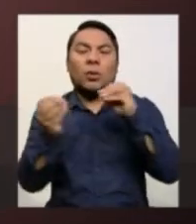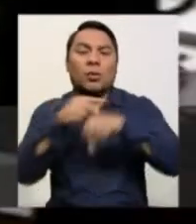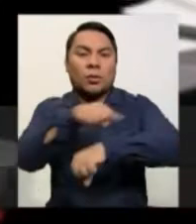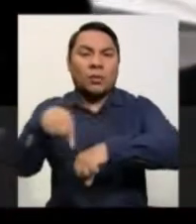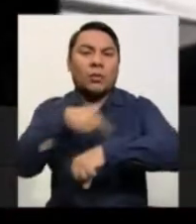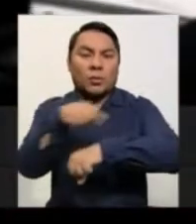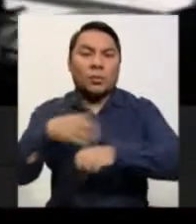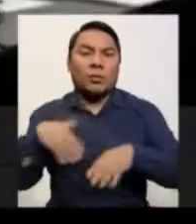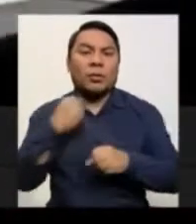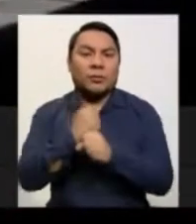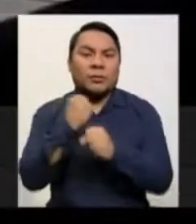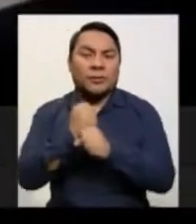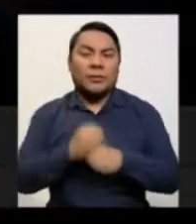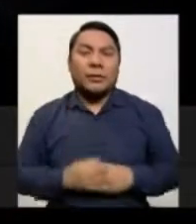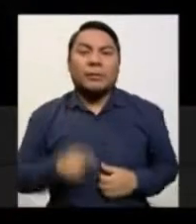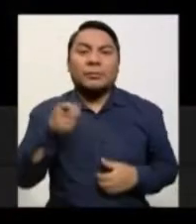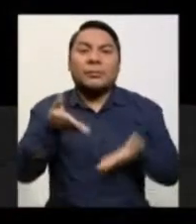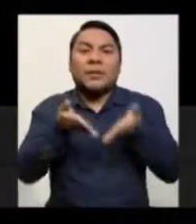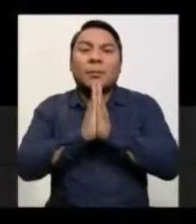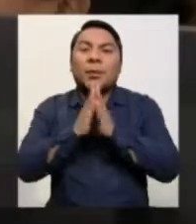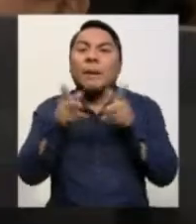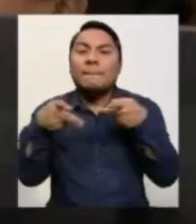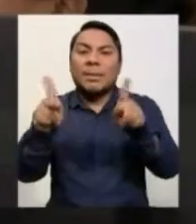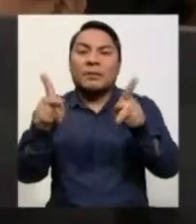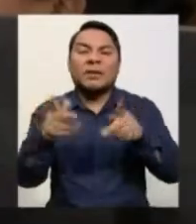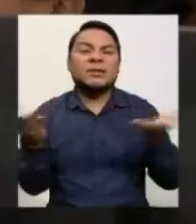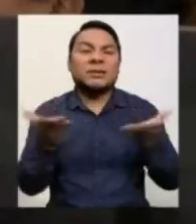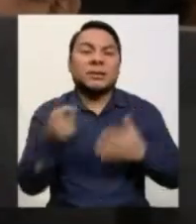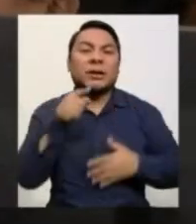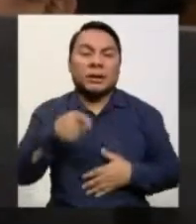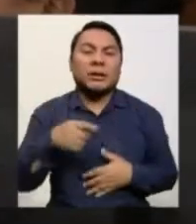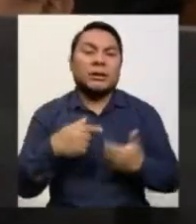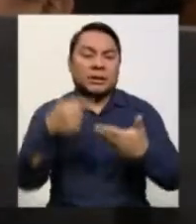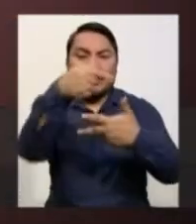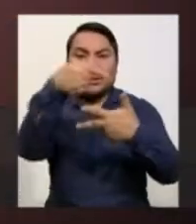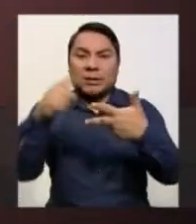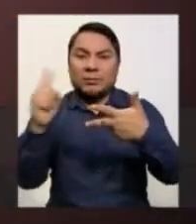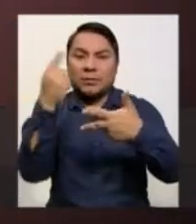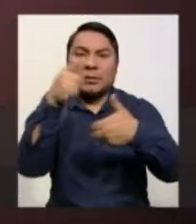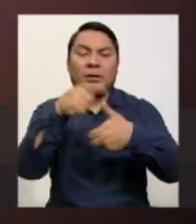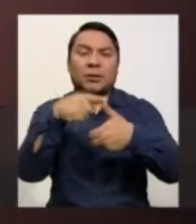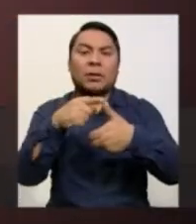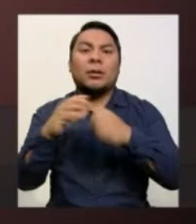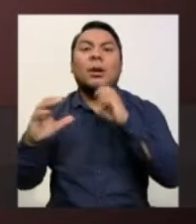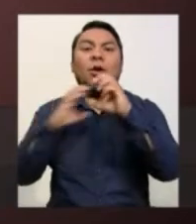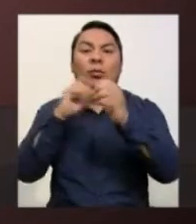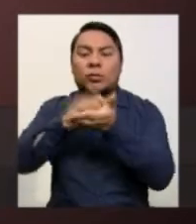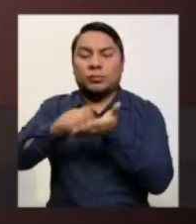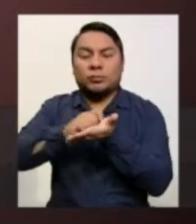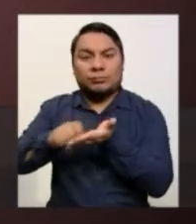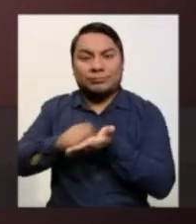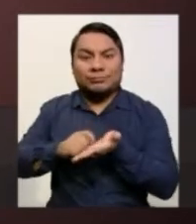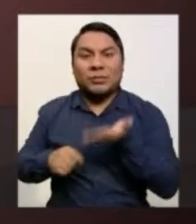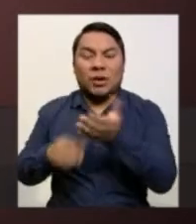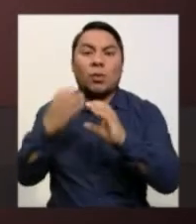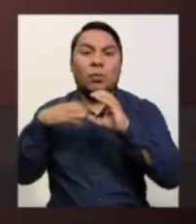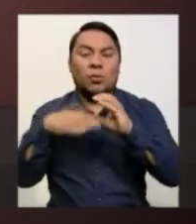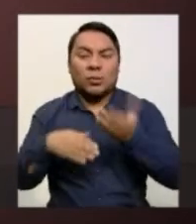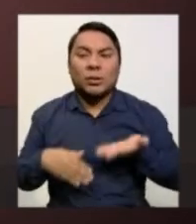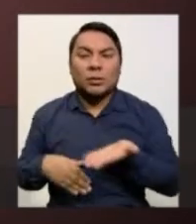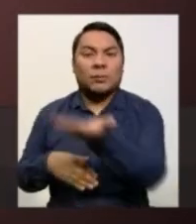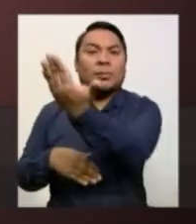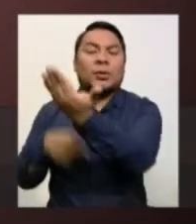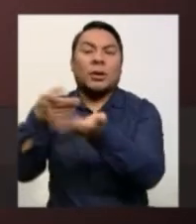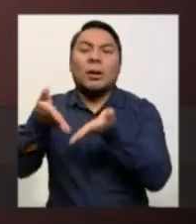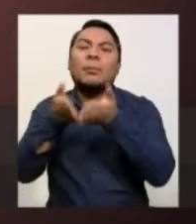posteriormente. Para solicitar la licencia se requieren 3 pasos. Comunicación escrita o correo electrónico